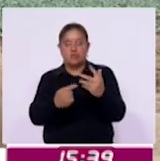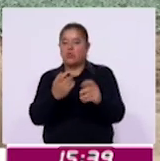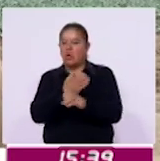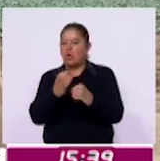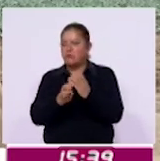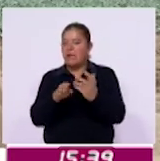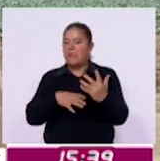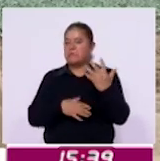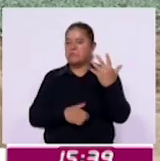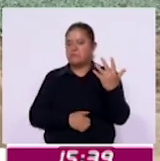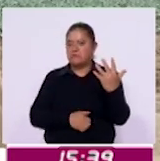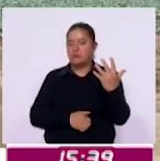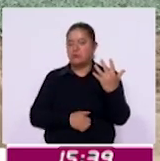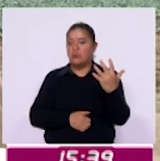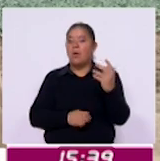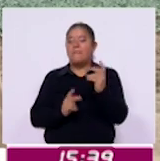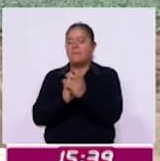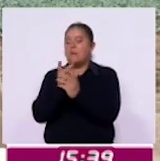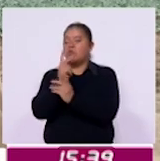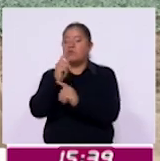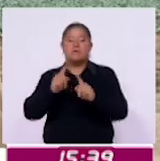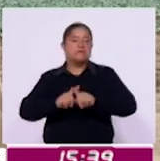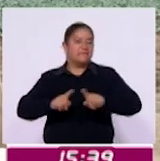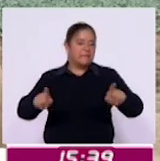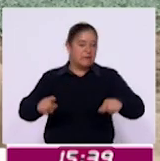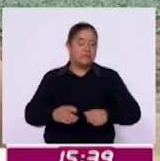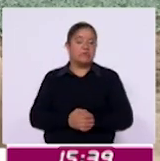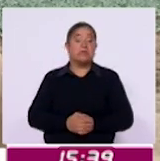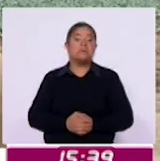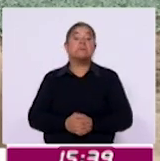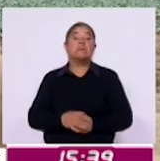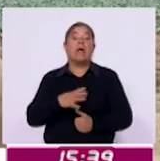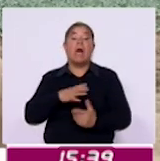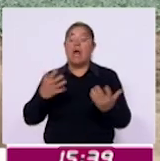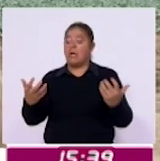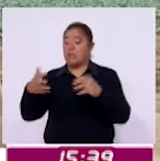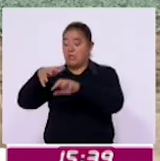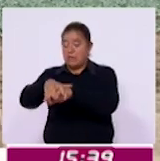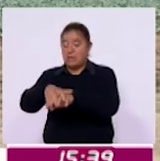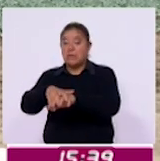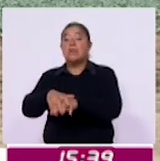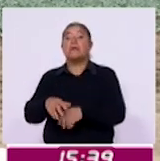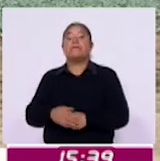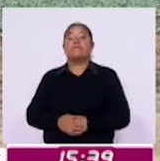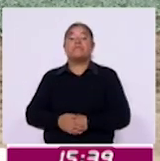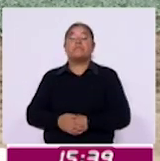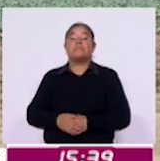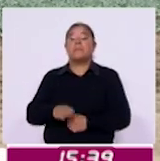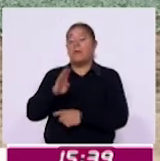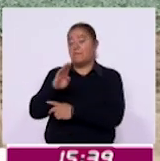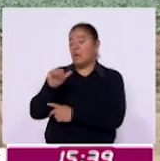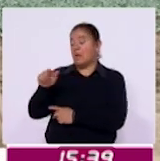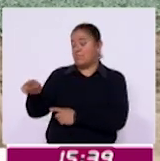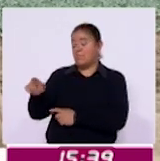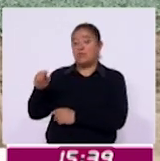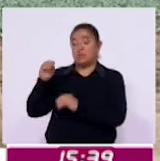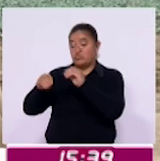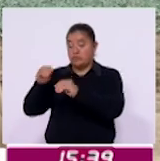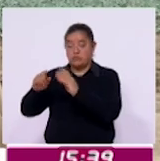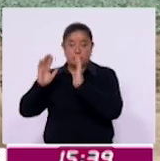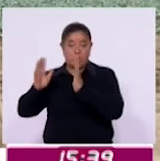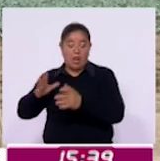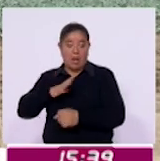5 variedades de hortalizas en promedio que se suman a las despensas que el Banco de Alimentos ya está haciendo, es